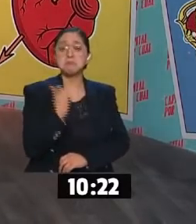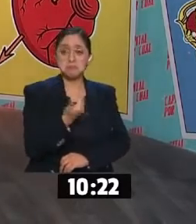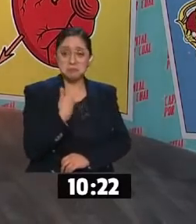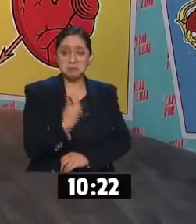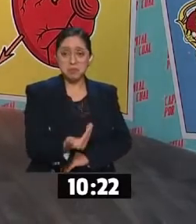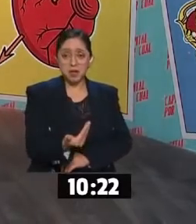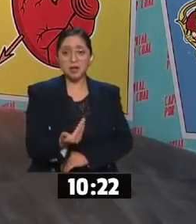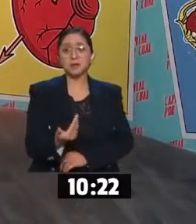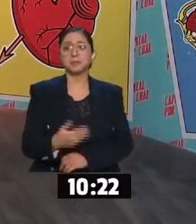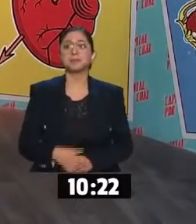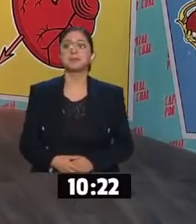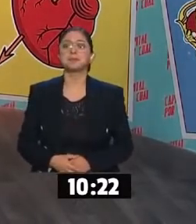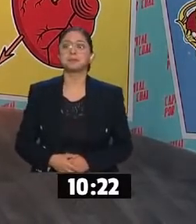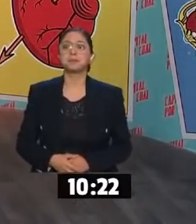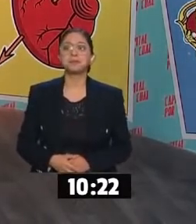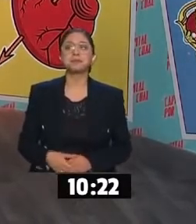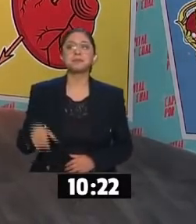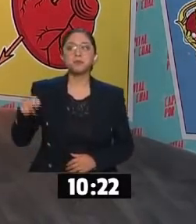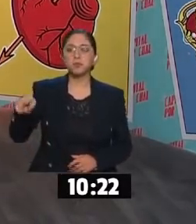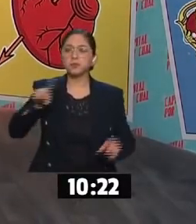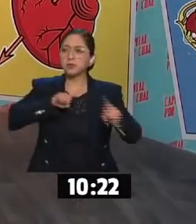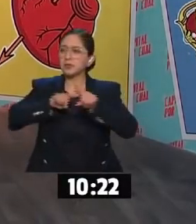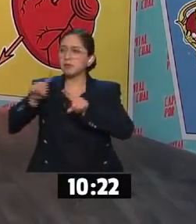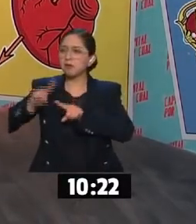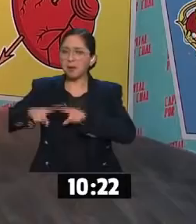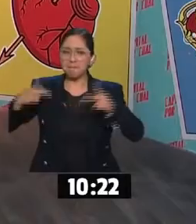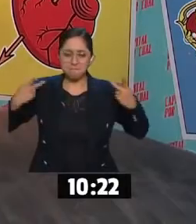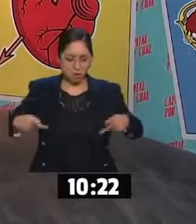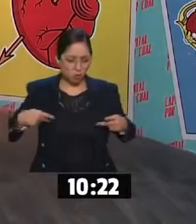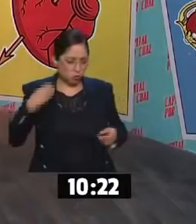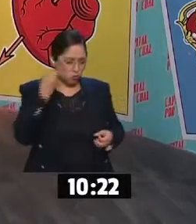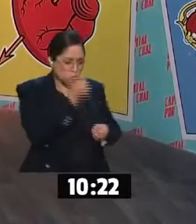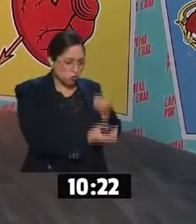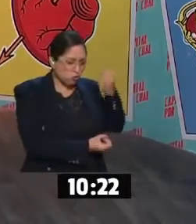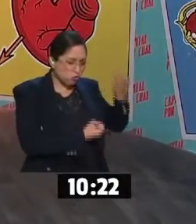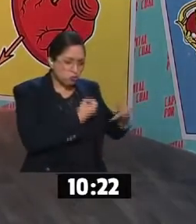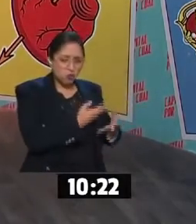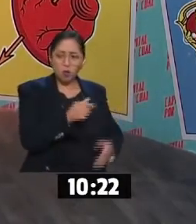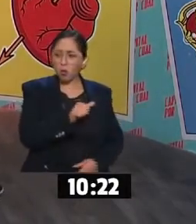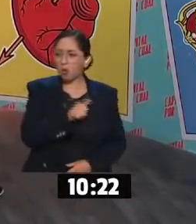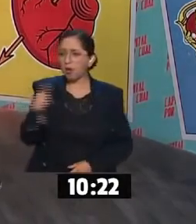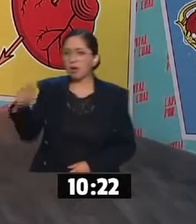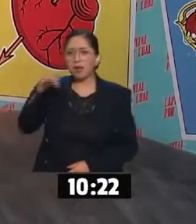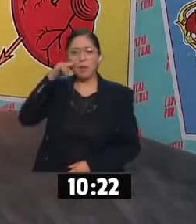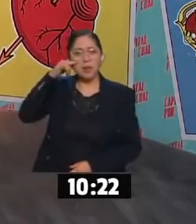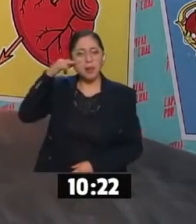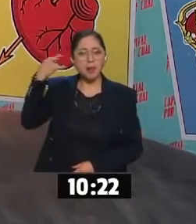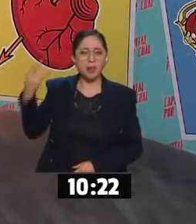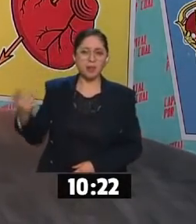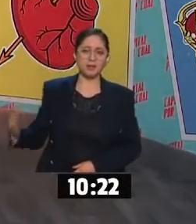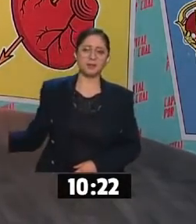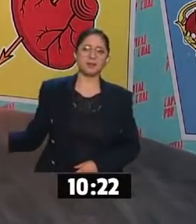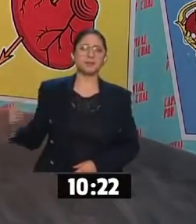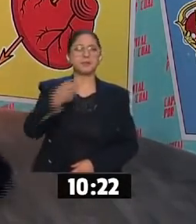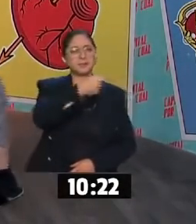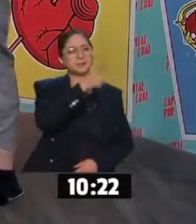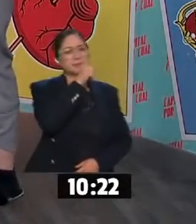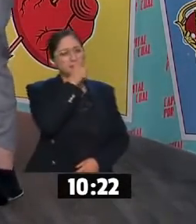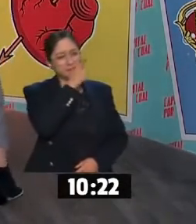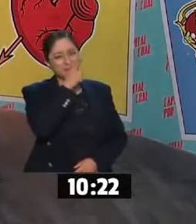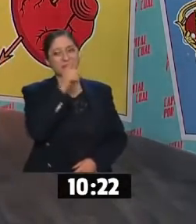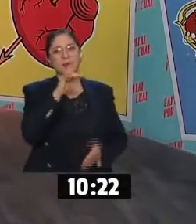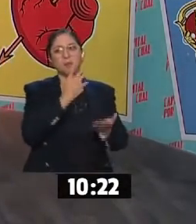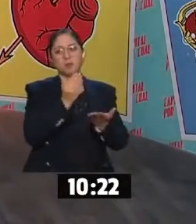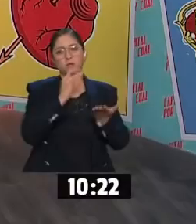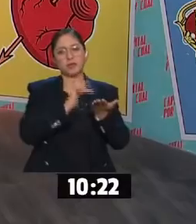Dios Es muy se vacía todito en algunas personas y a otras ni nos volteó a ver. Miren nomás lo que viene saliendo de Baboso, repente. cállese. Gracias,